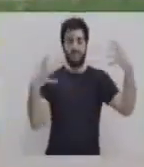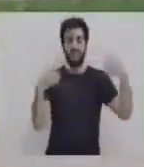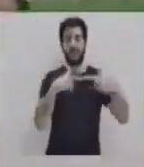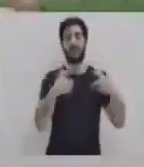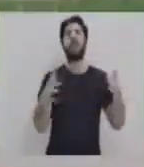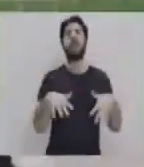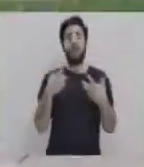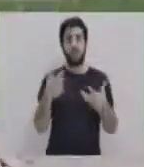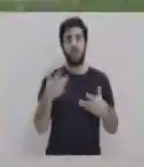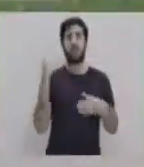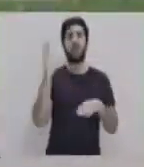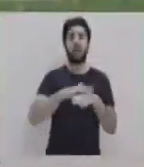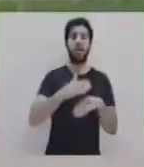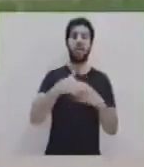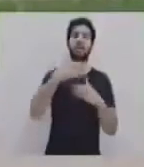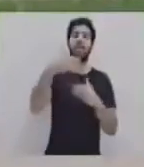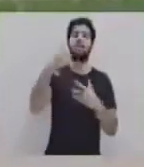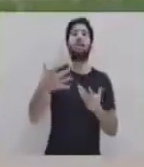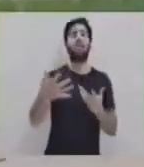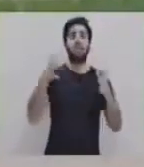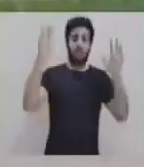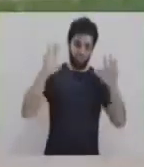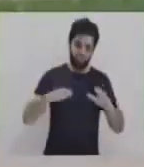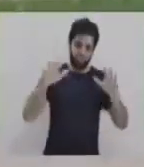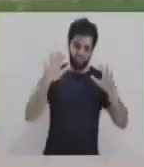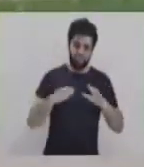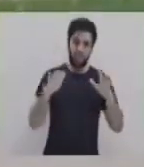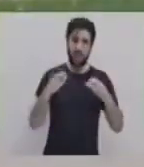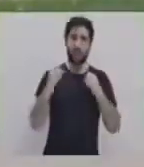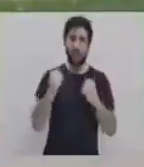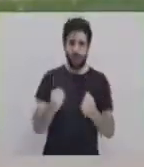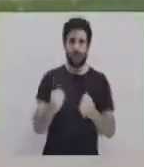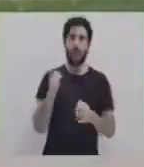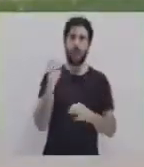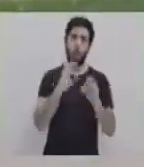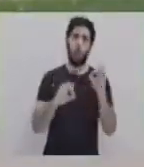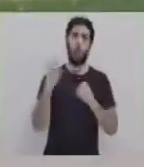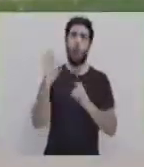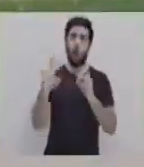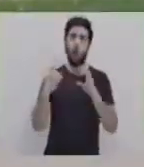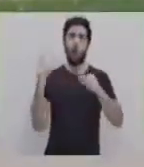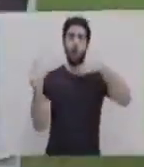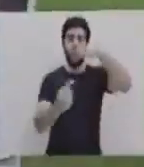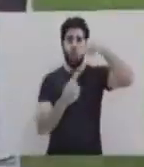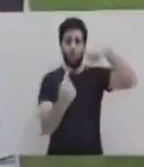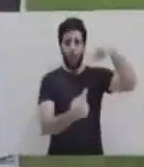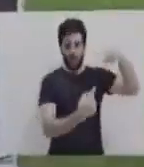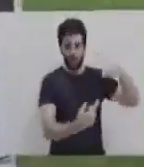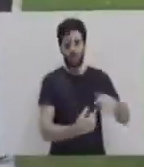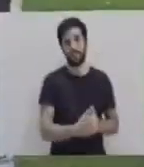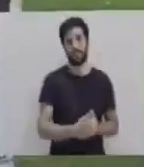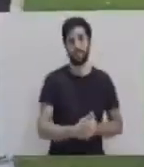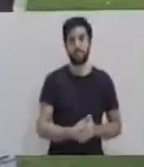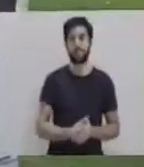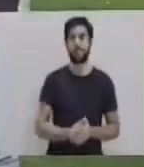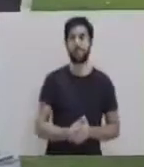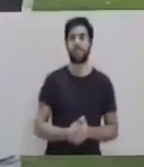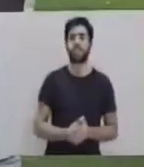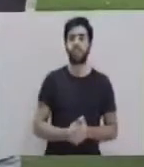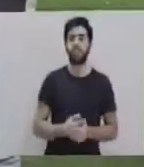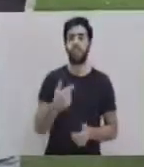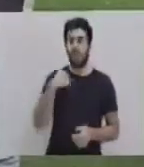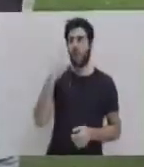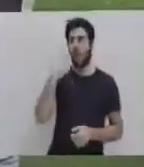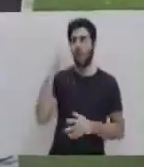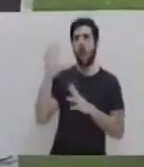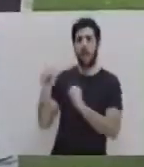van a producir más adelante son las tormentas tropicales o incluso algunos huracanes. Perfecto. Y bueno, se parece que todo esto